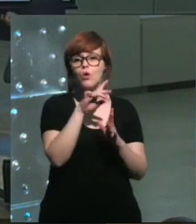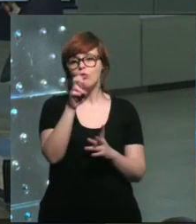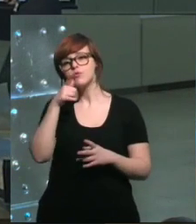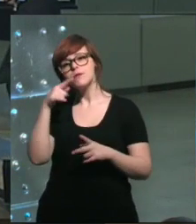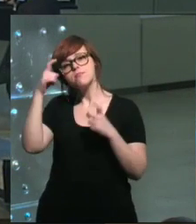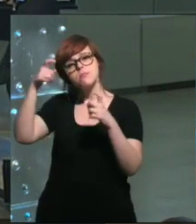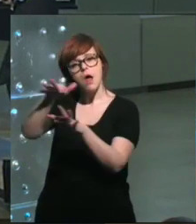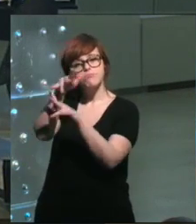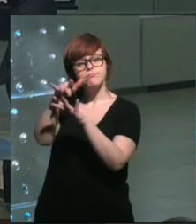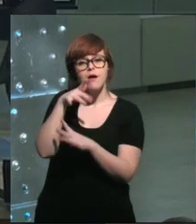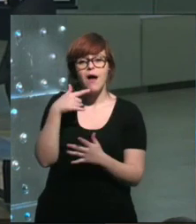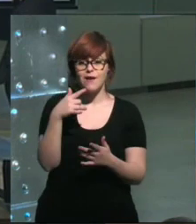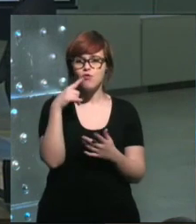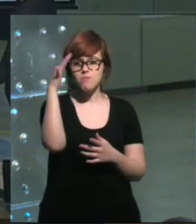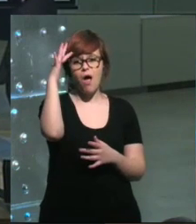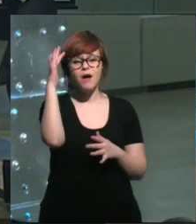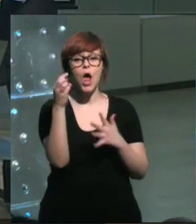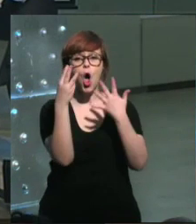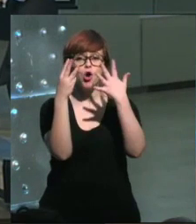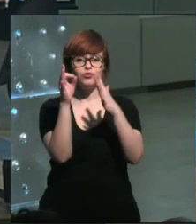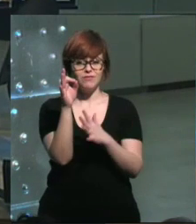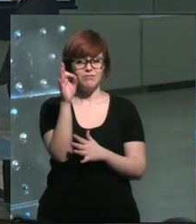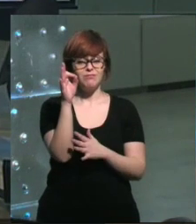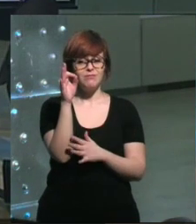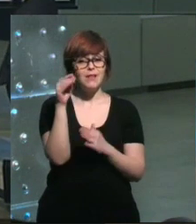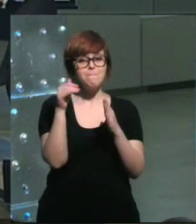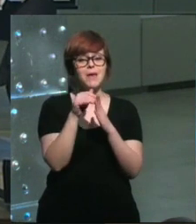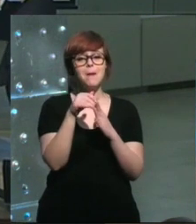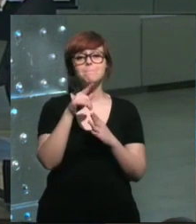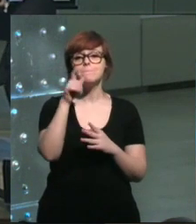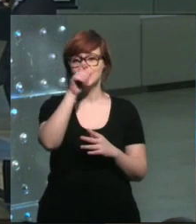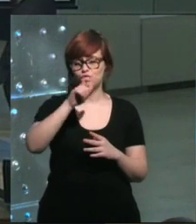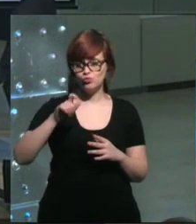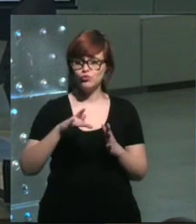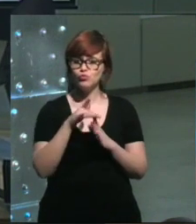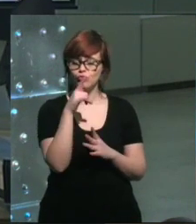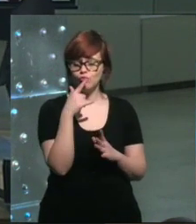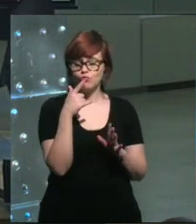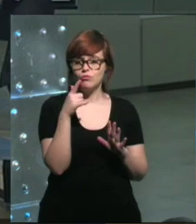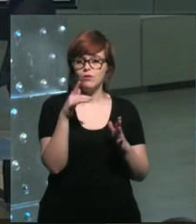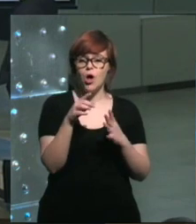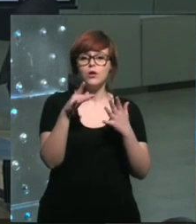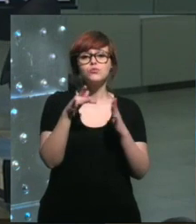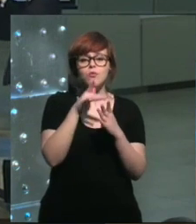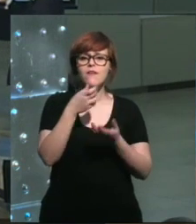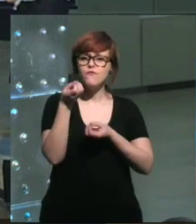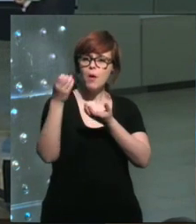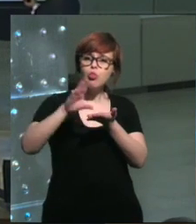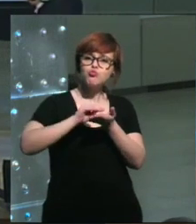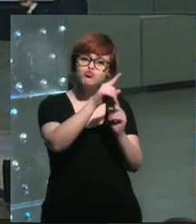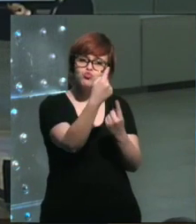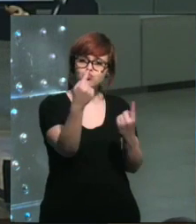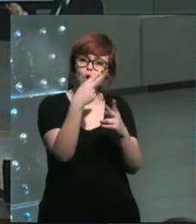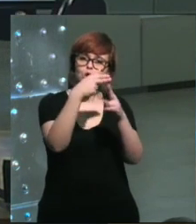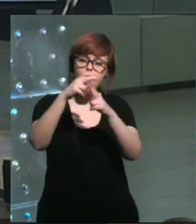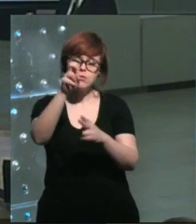convencer. 80.000 personas, les envía un SMS para recordarles, recopilamos la información que tienen, luego esa